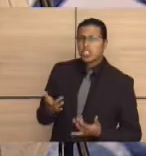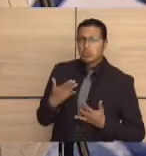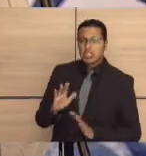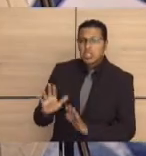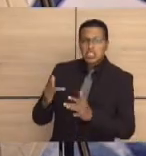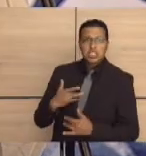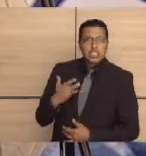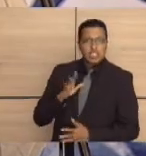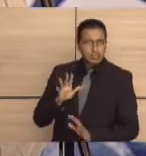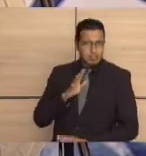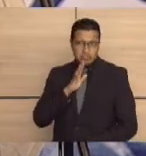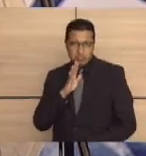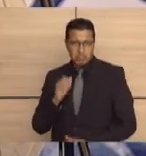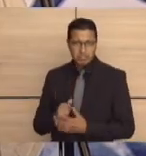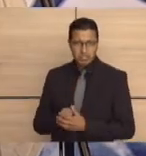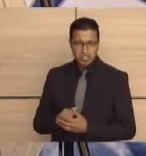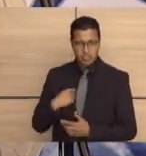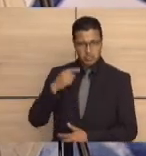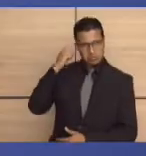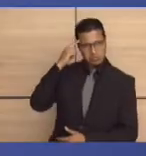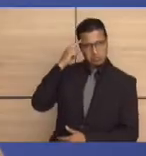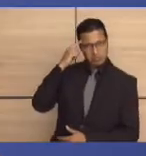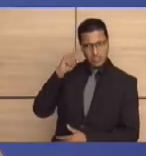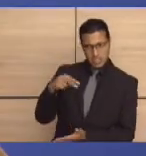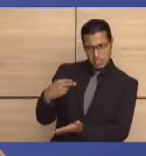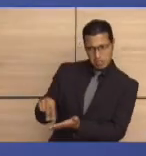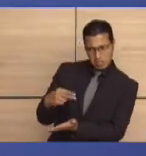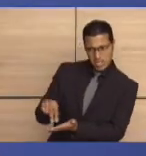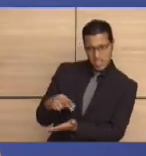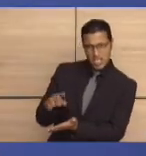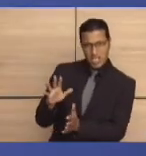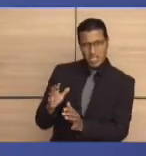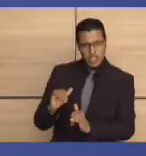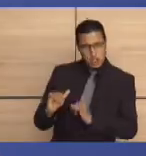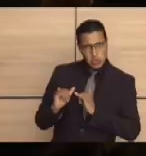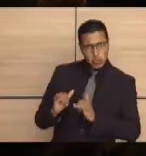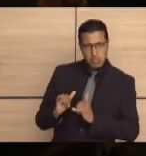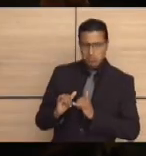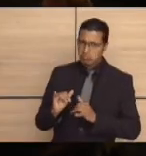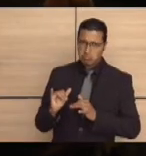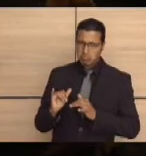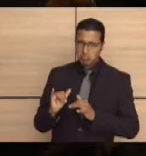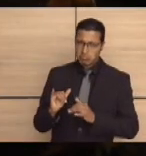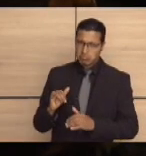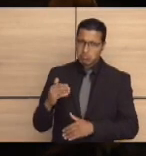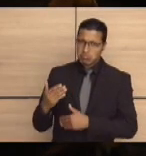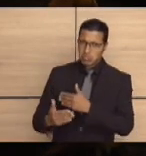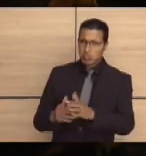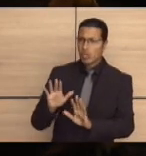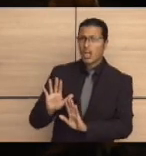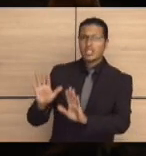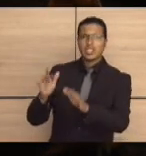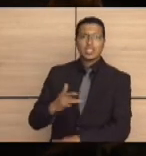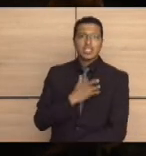¿no? O sea, uno pretendía que bailara pues cumbia como uno, pero a la larga es como lo siente